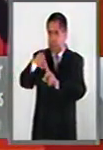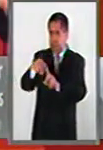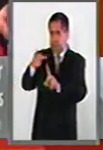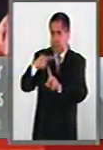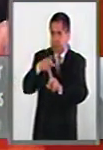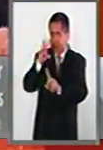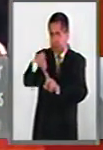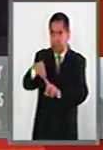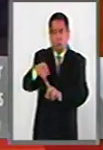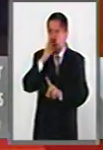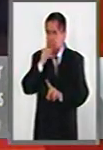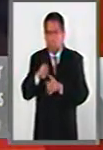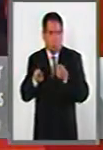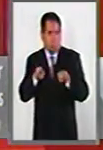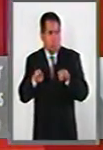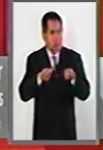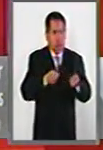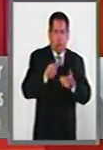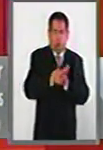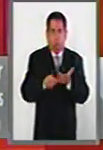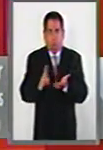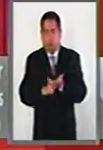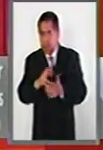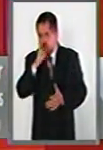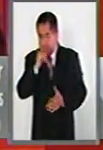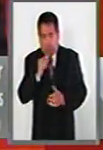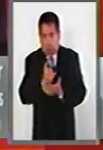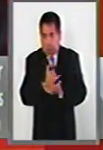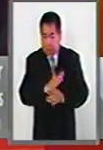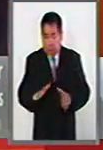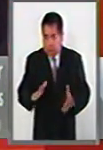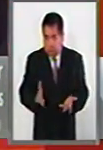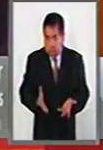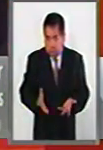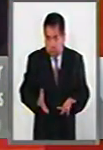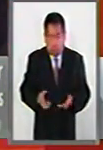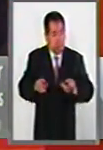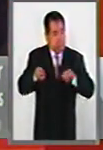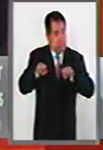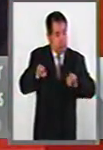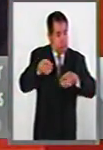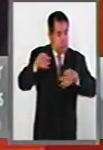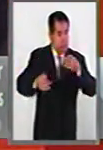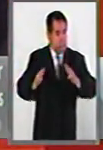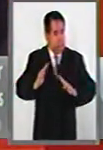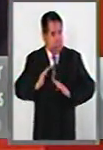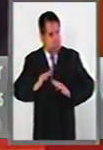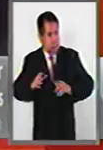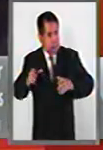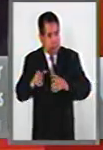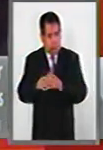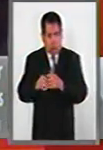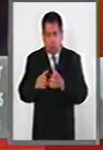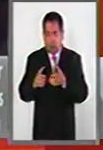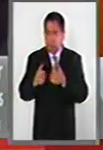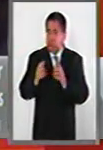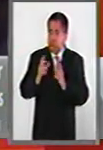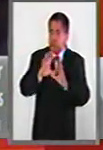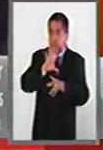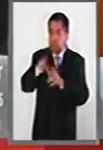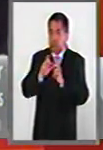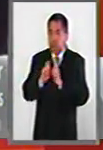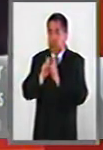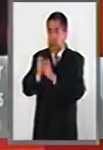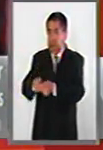sola persona o institución. El control del aparato de justicia militar y su centralización en el secretario de la